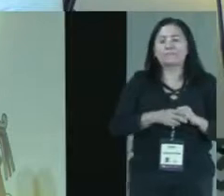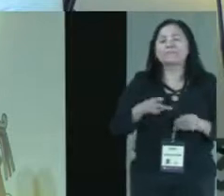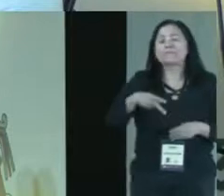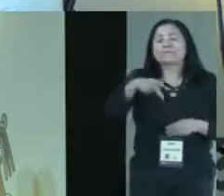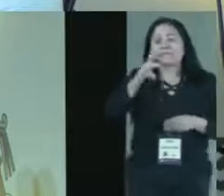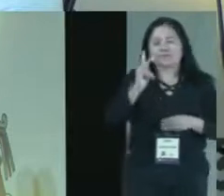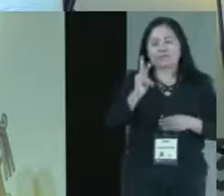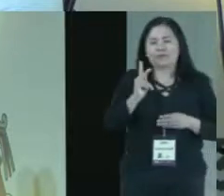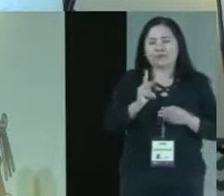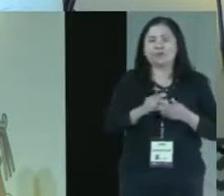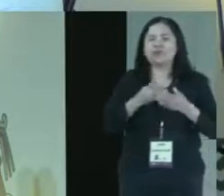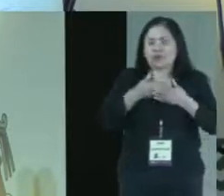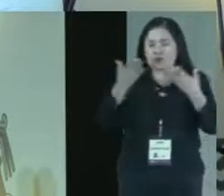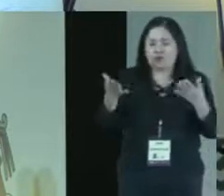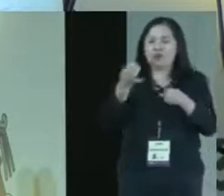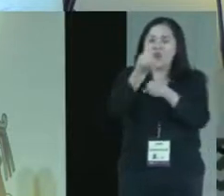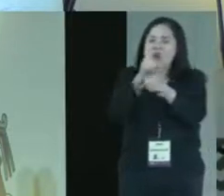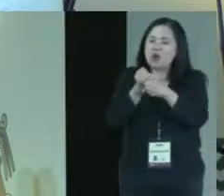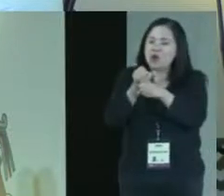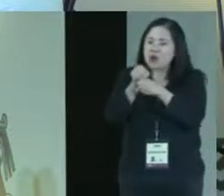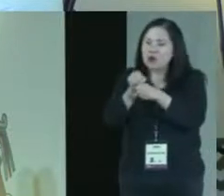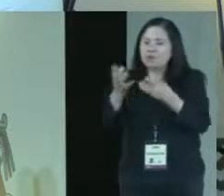ello, los investigadores